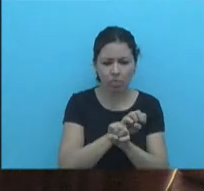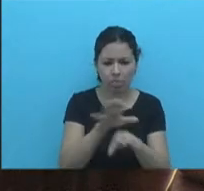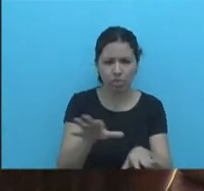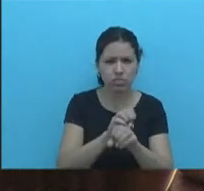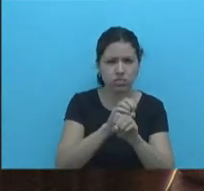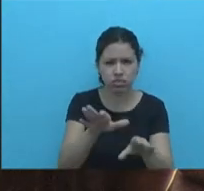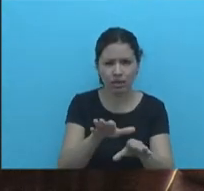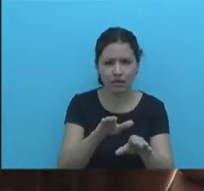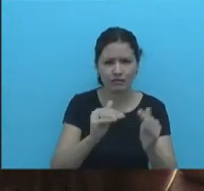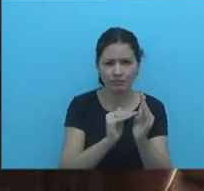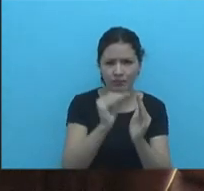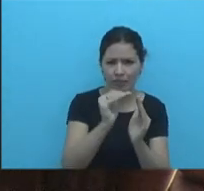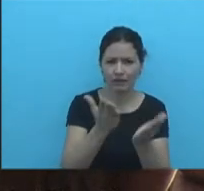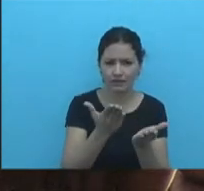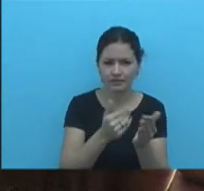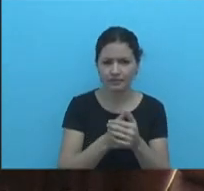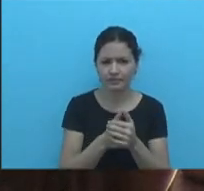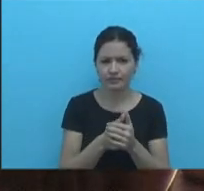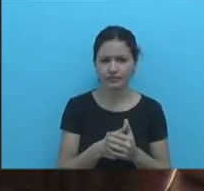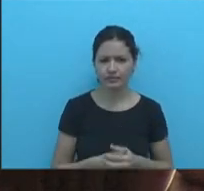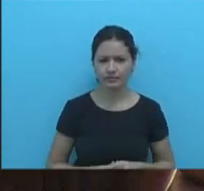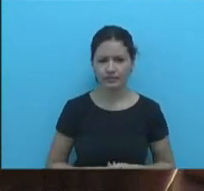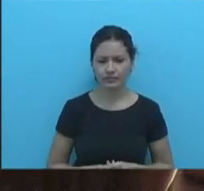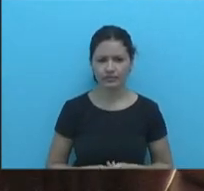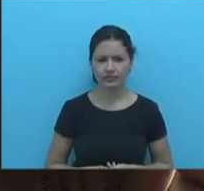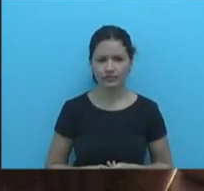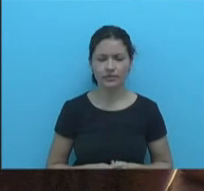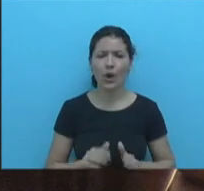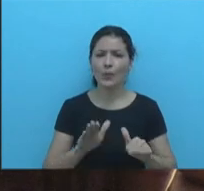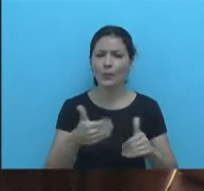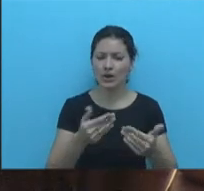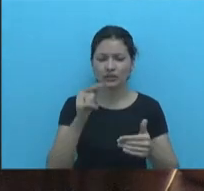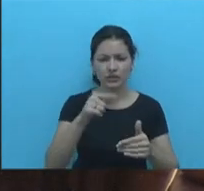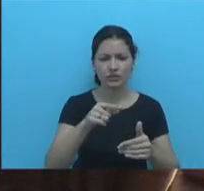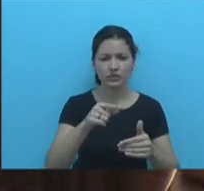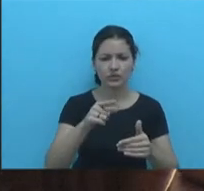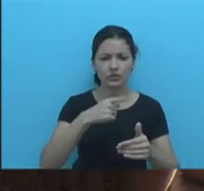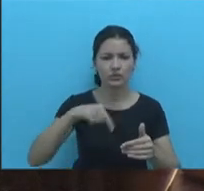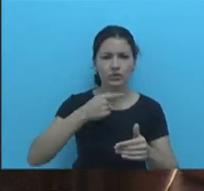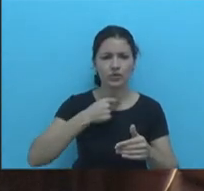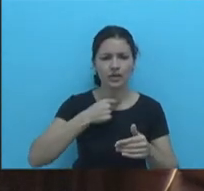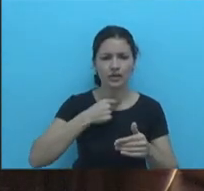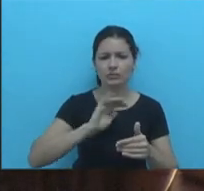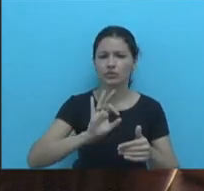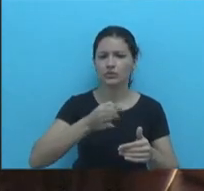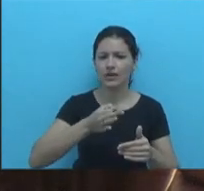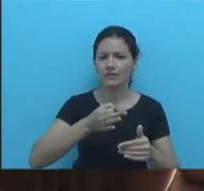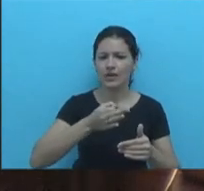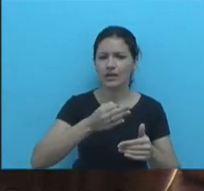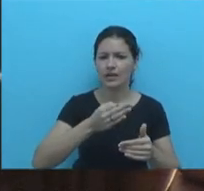altísimo. Oportunamente, los objetivos del proyecto fueron la integración del área